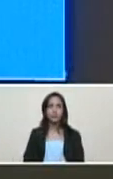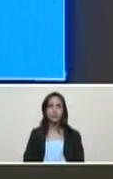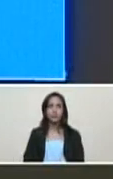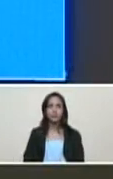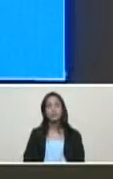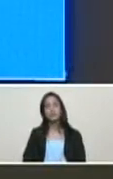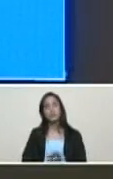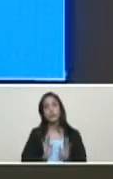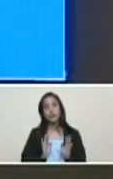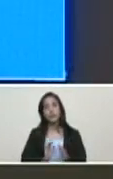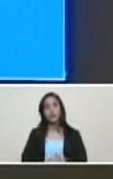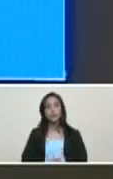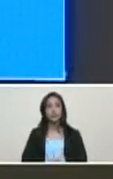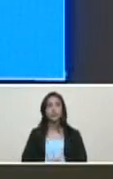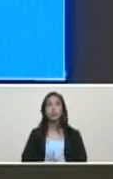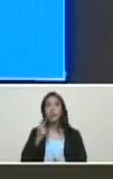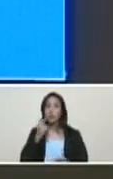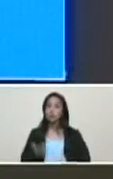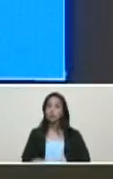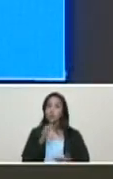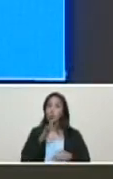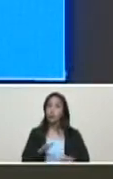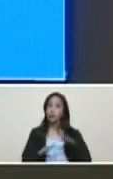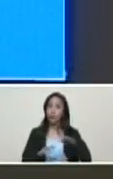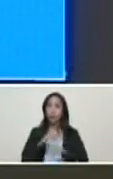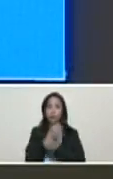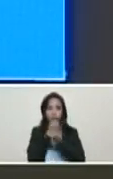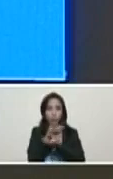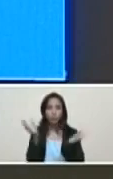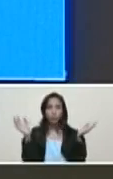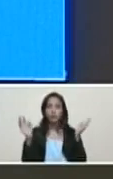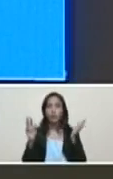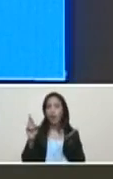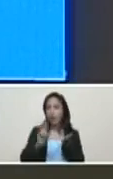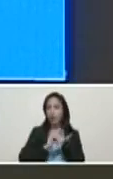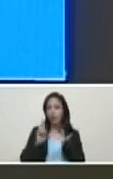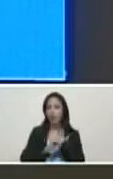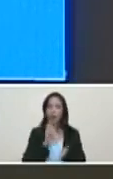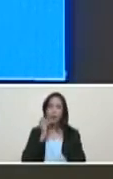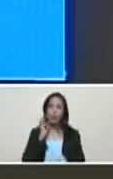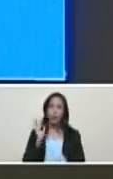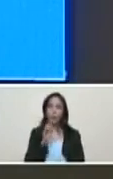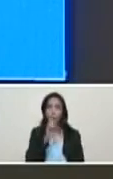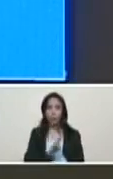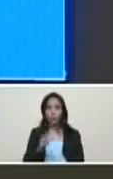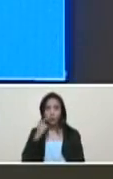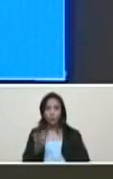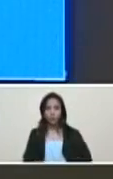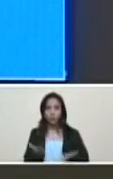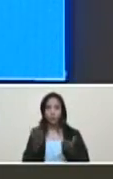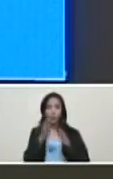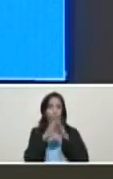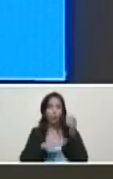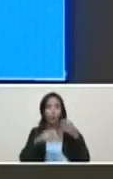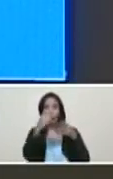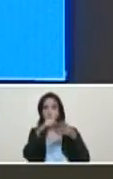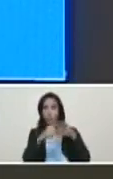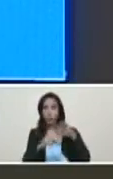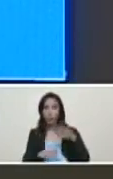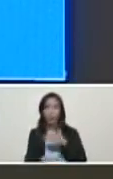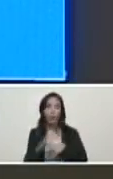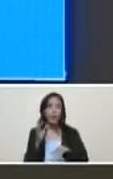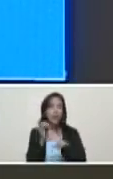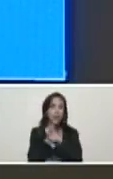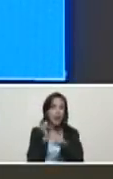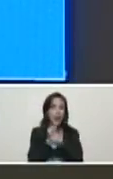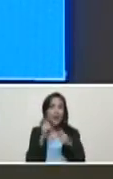que debemos avanzar en la divulgación, en la utilización de todas las vías.